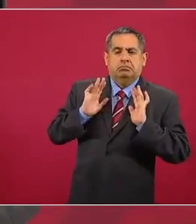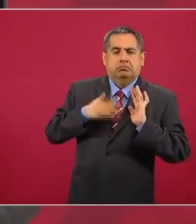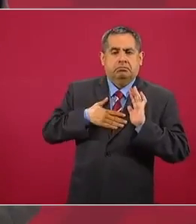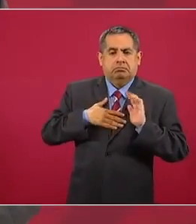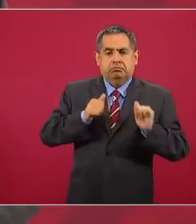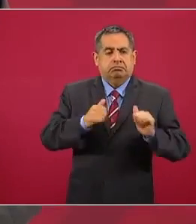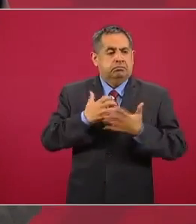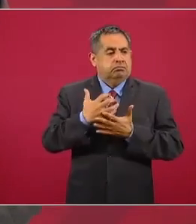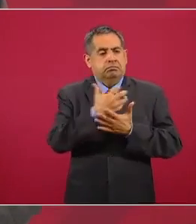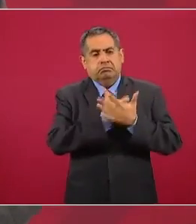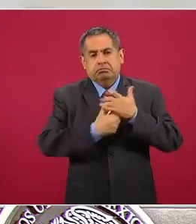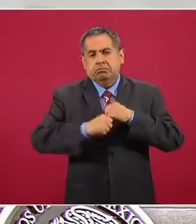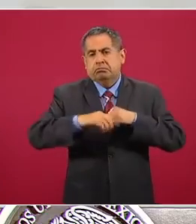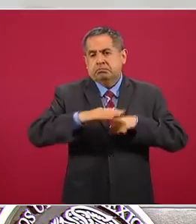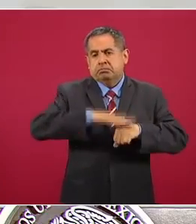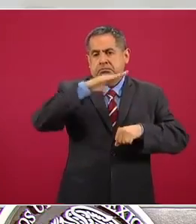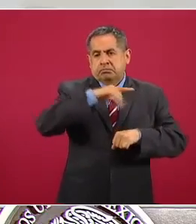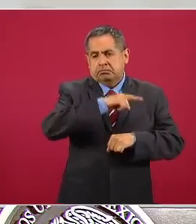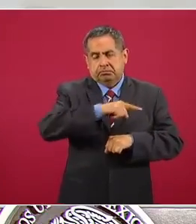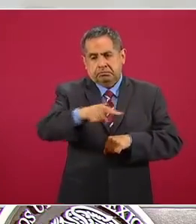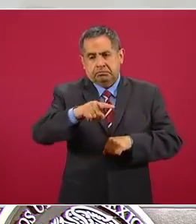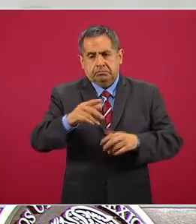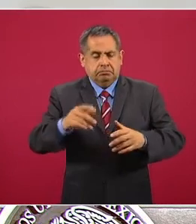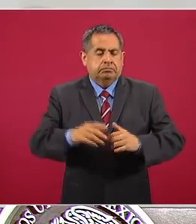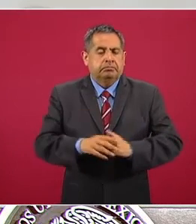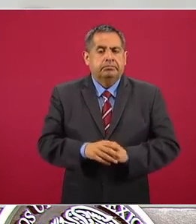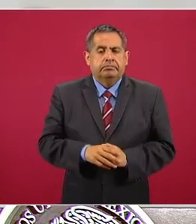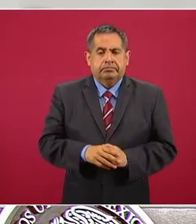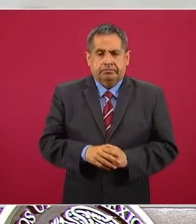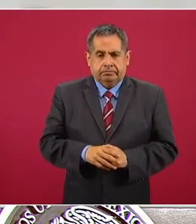y están ganando más.